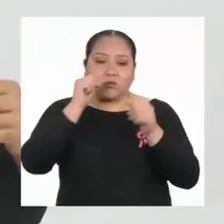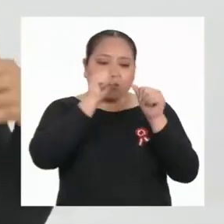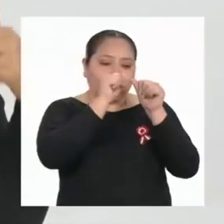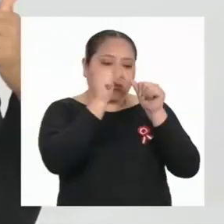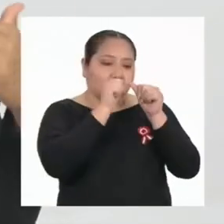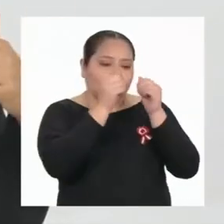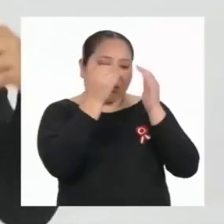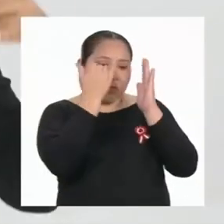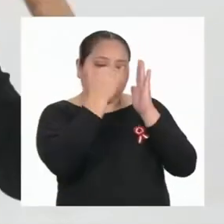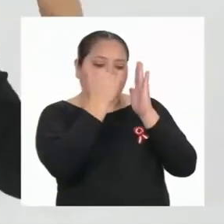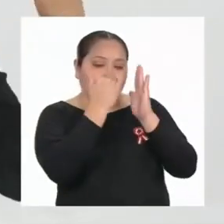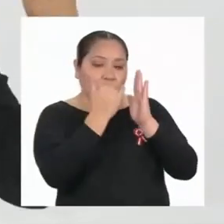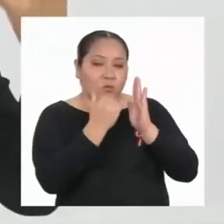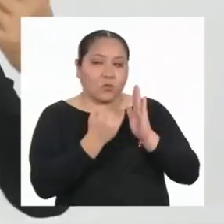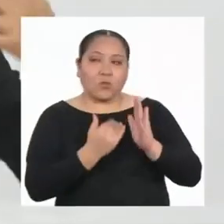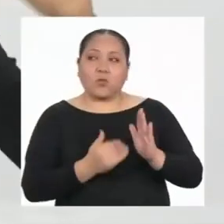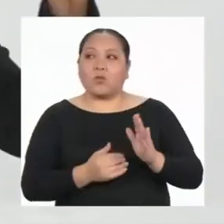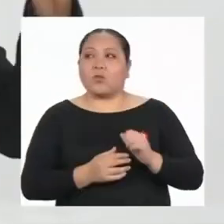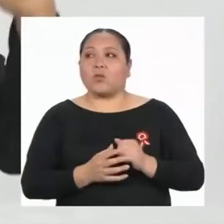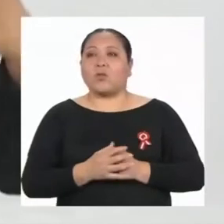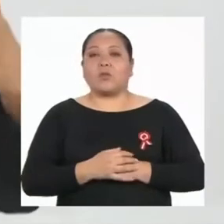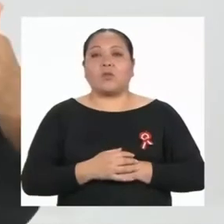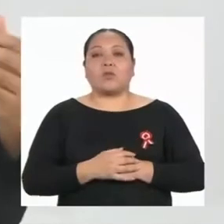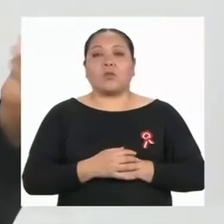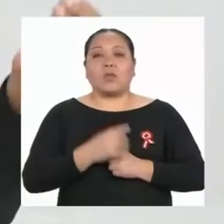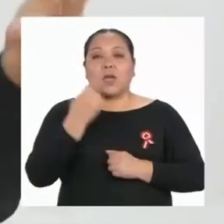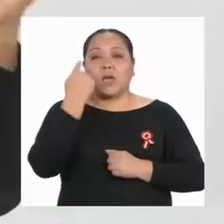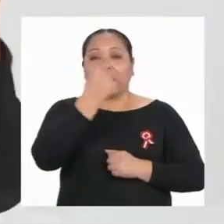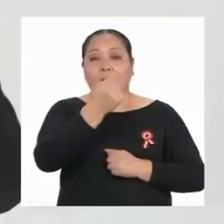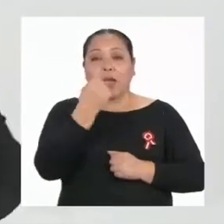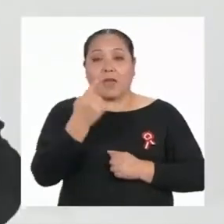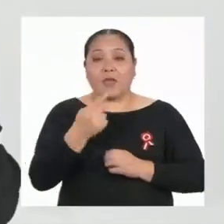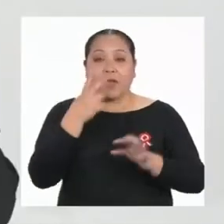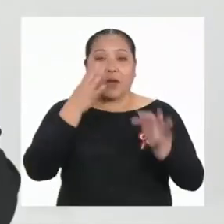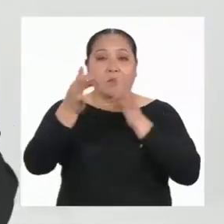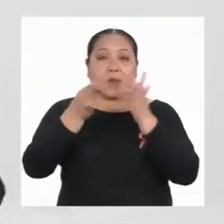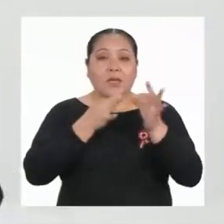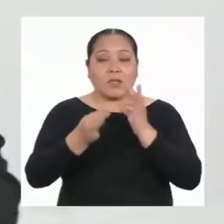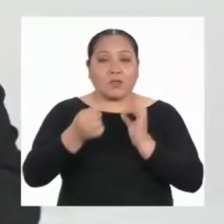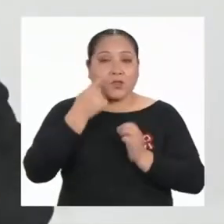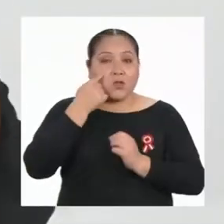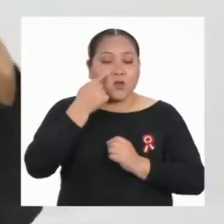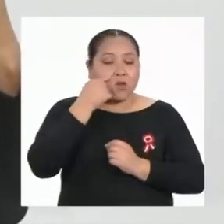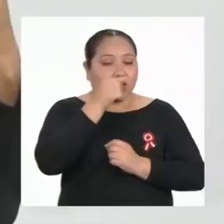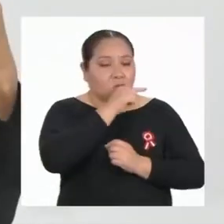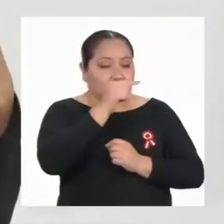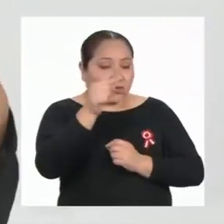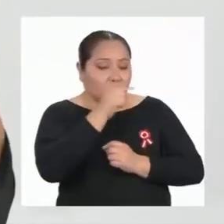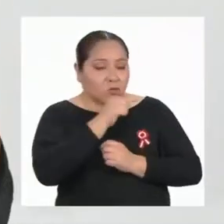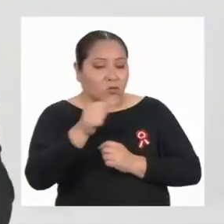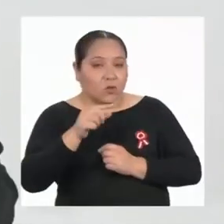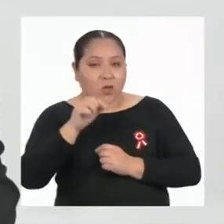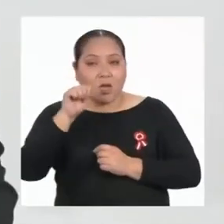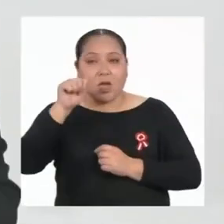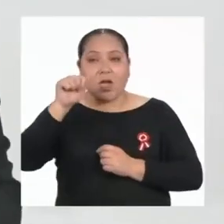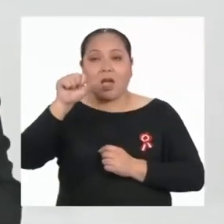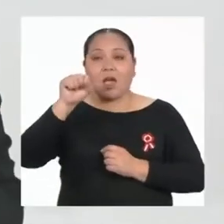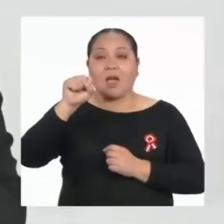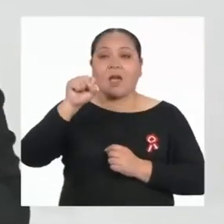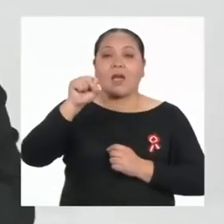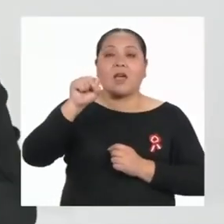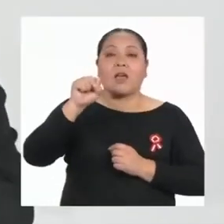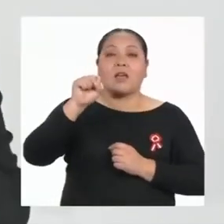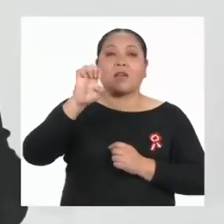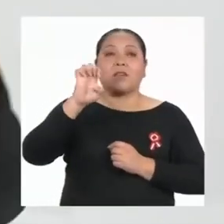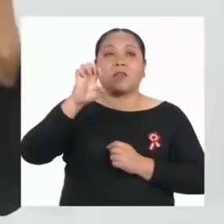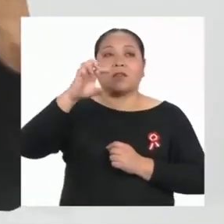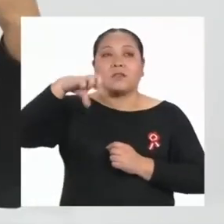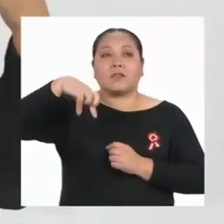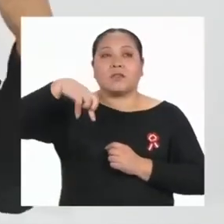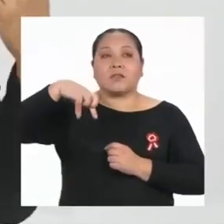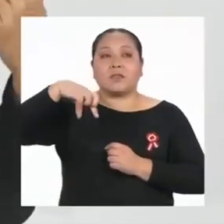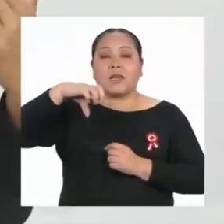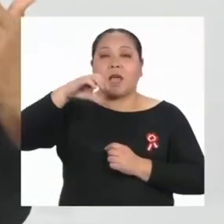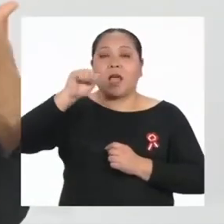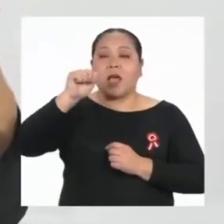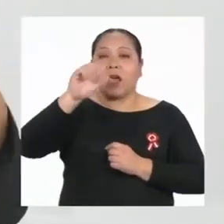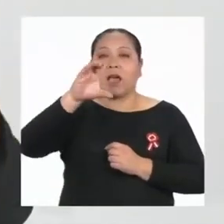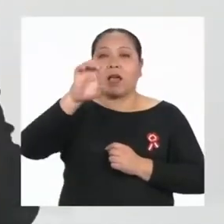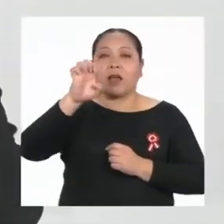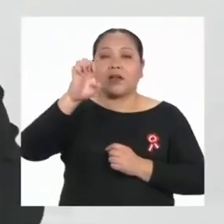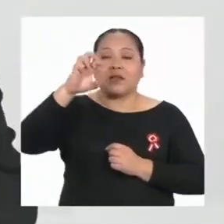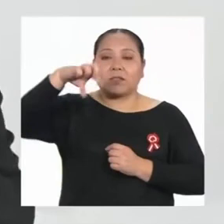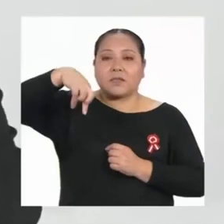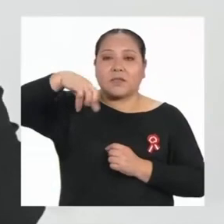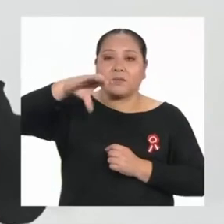enumerados y a cada definición se le conocerá mejor como acepción. Debemos